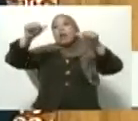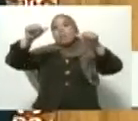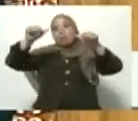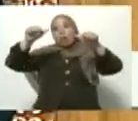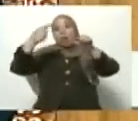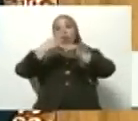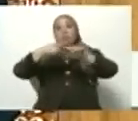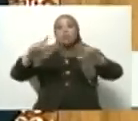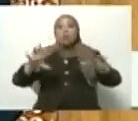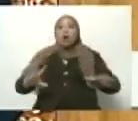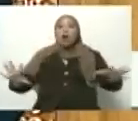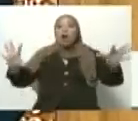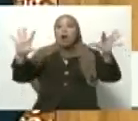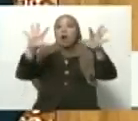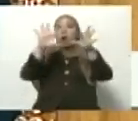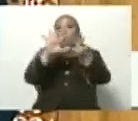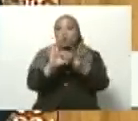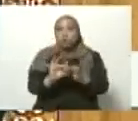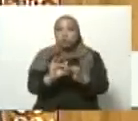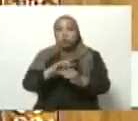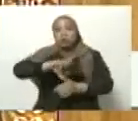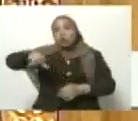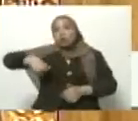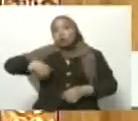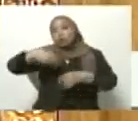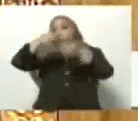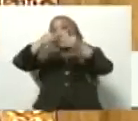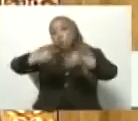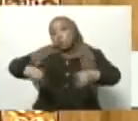unidad es la que nos salva. Si nos dividimos, nos matan.